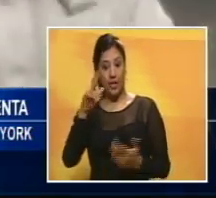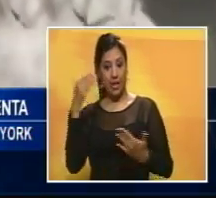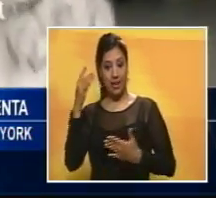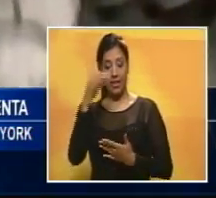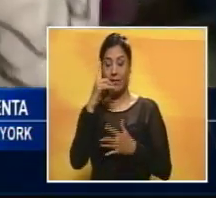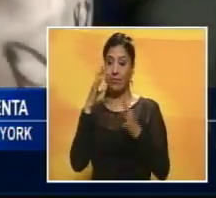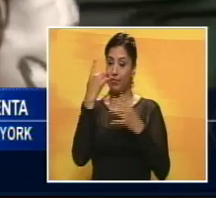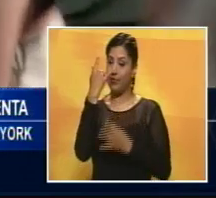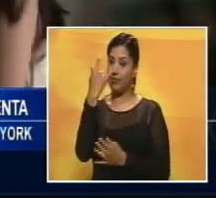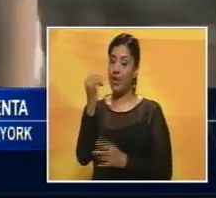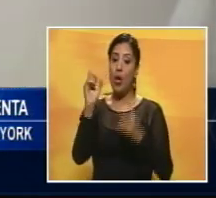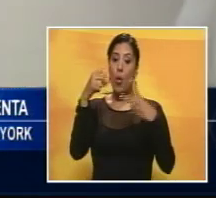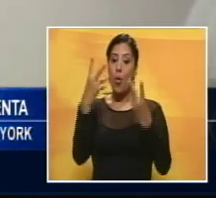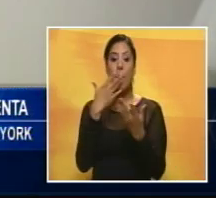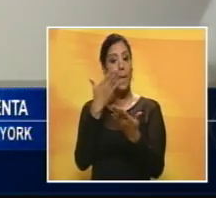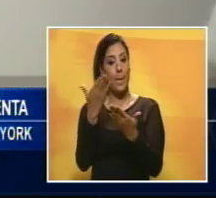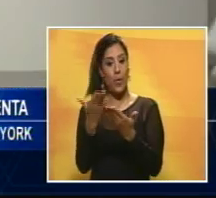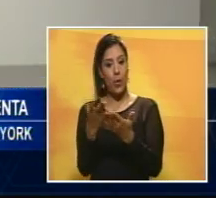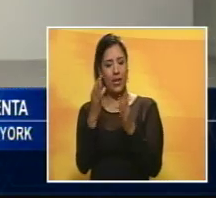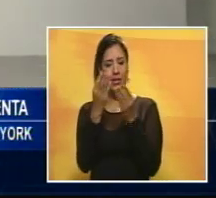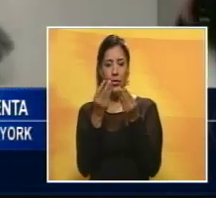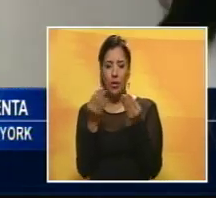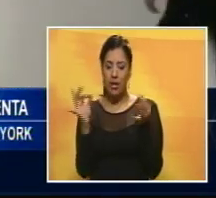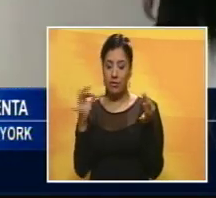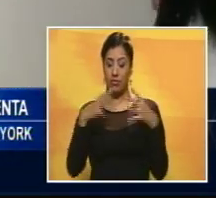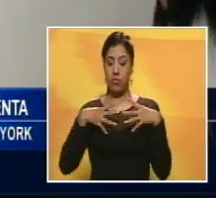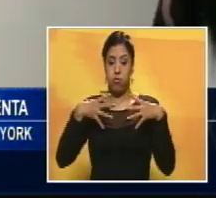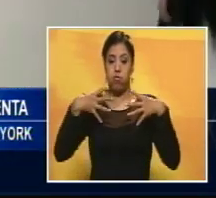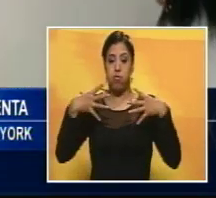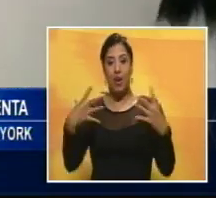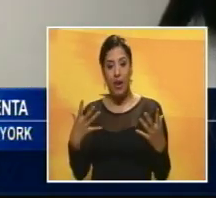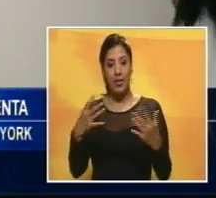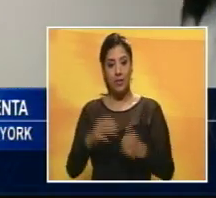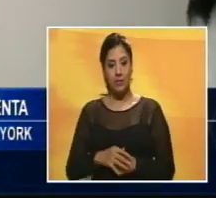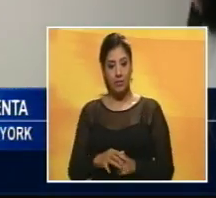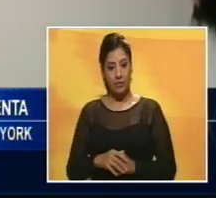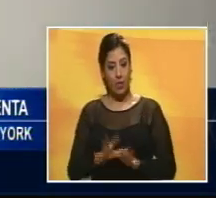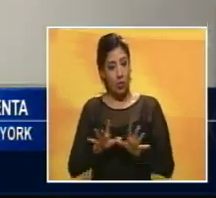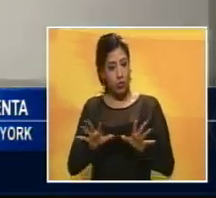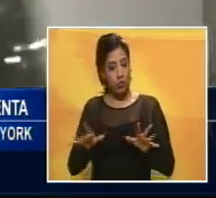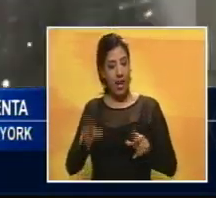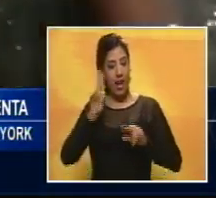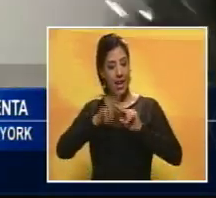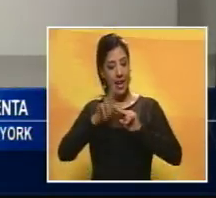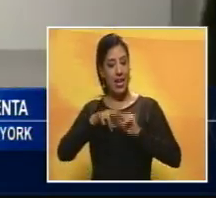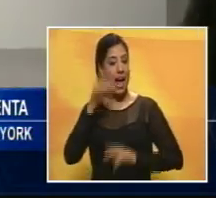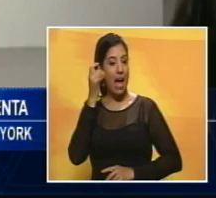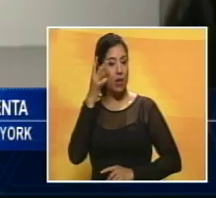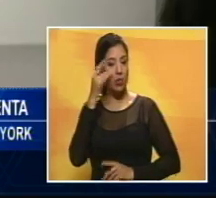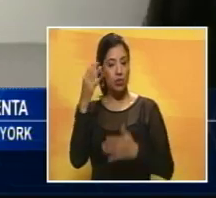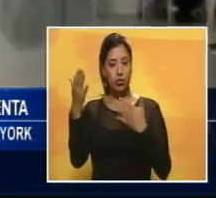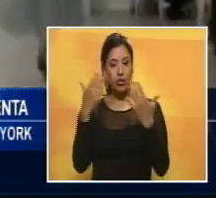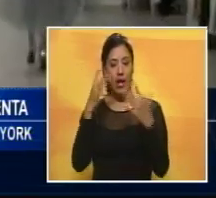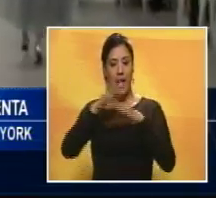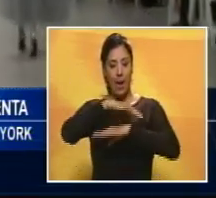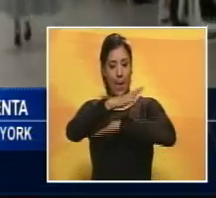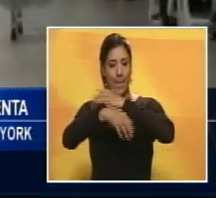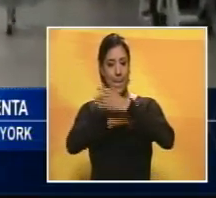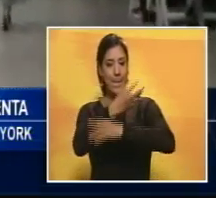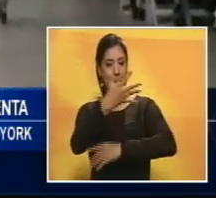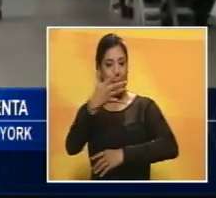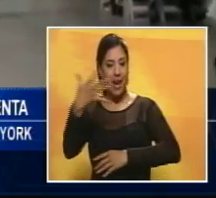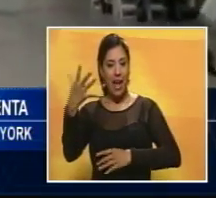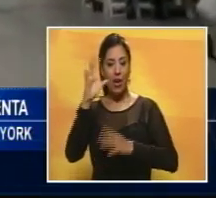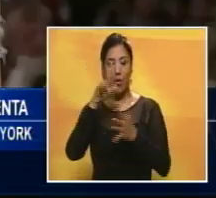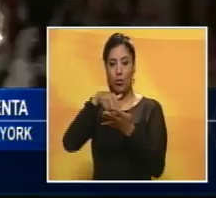a los asistentes con una propuesta de delicados y voluminosos vestidos de tul. El negro y los azules en combinación con gasa blanca